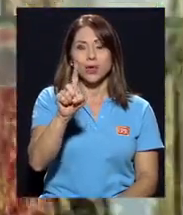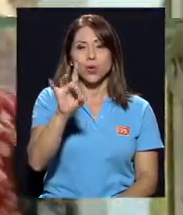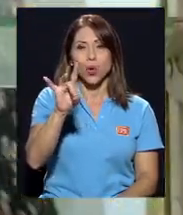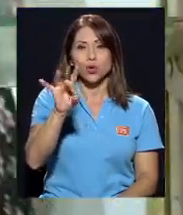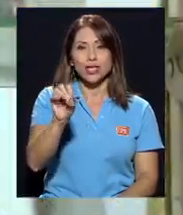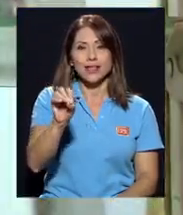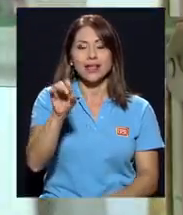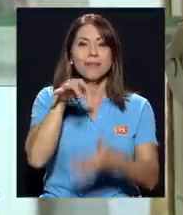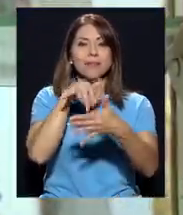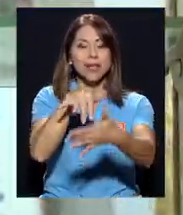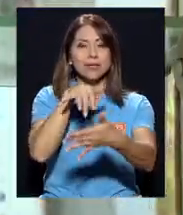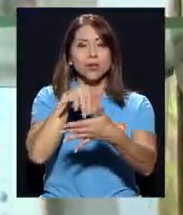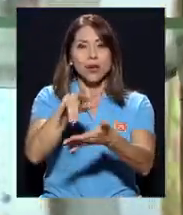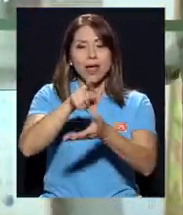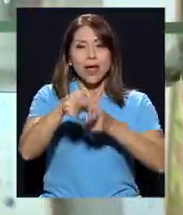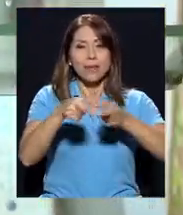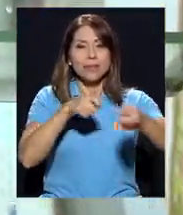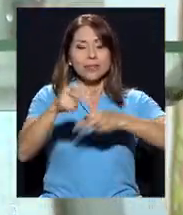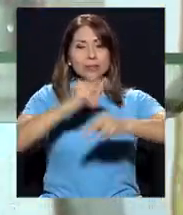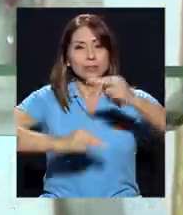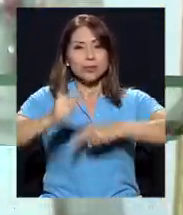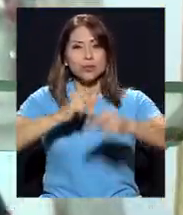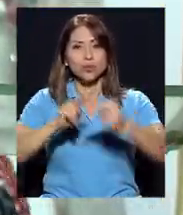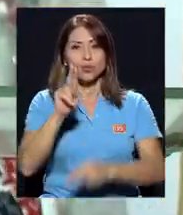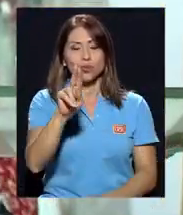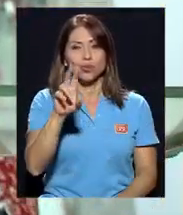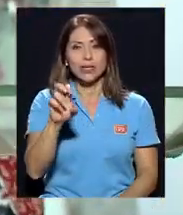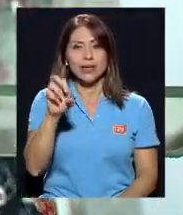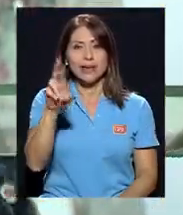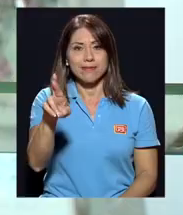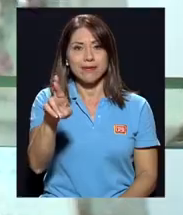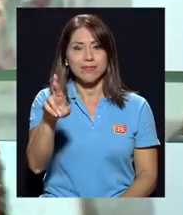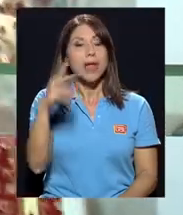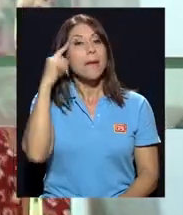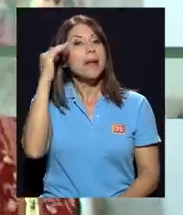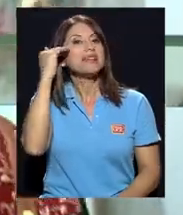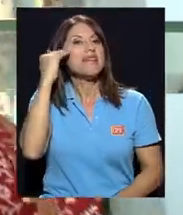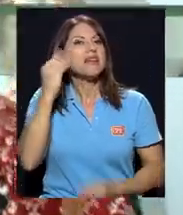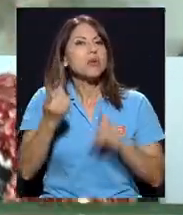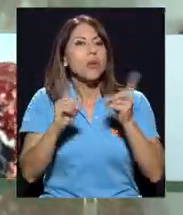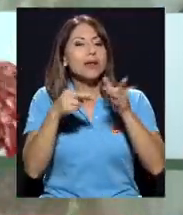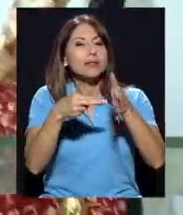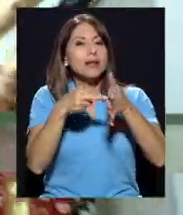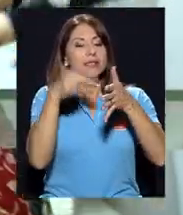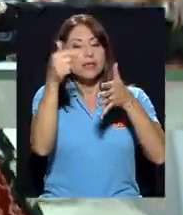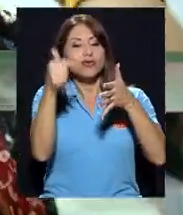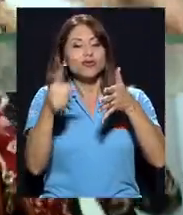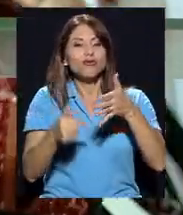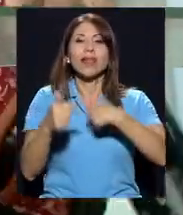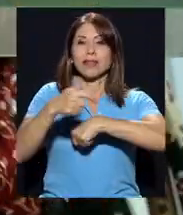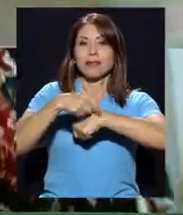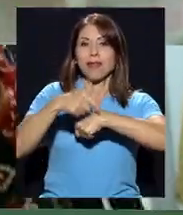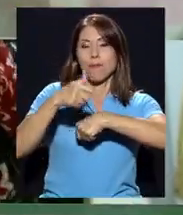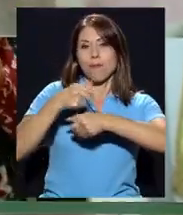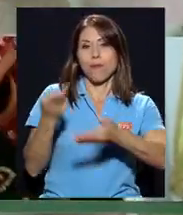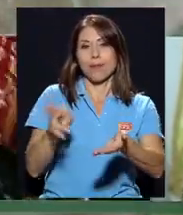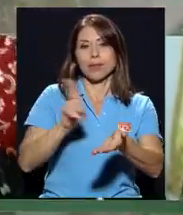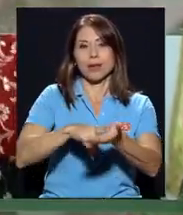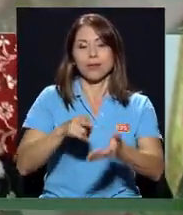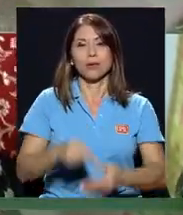2511-9180 de la Escuela de Administración de Negocios de la UCR para informarse de los requisitos y el periodo de matrícula.